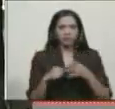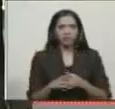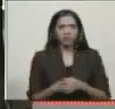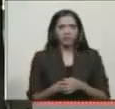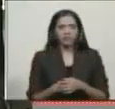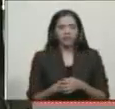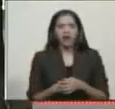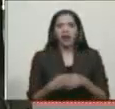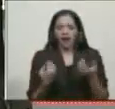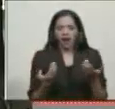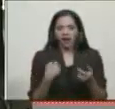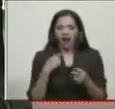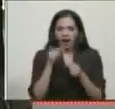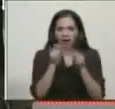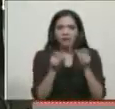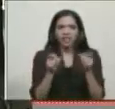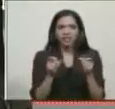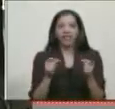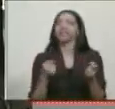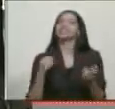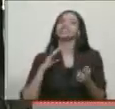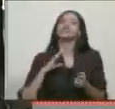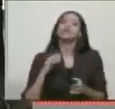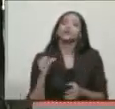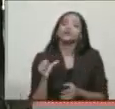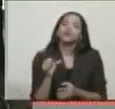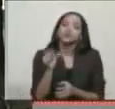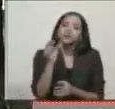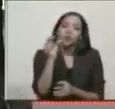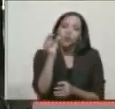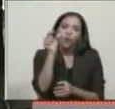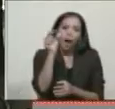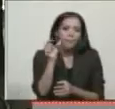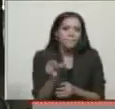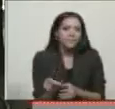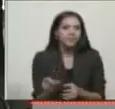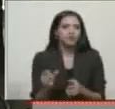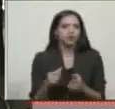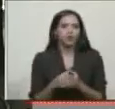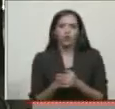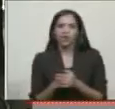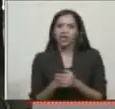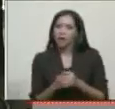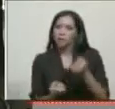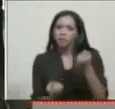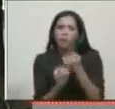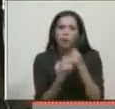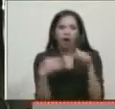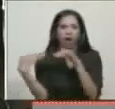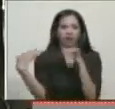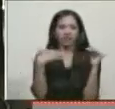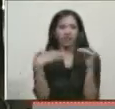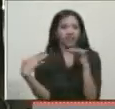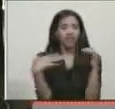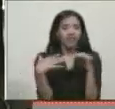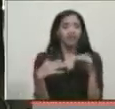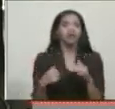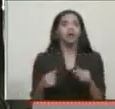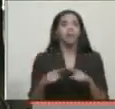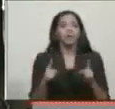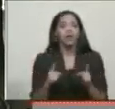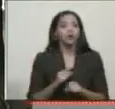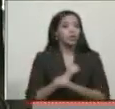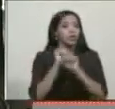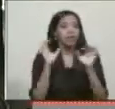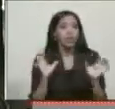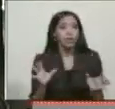Y por eso aquellas personas que son una especie de personajes proclives a la guerra, proclives al conflicto, pero que obviamente ya tienen a